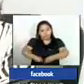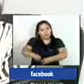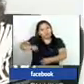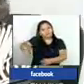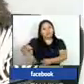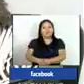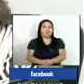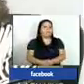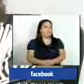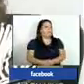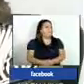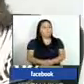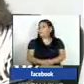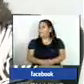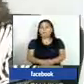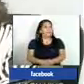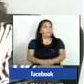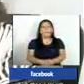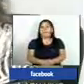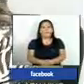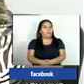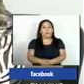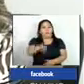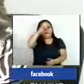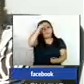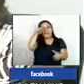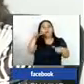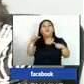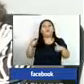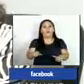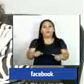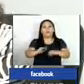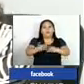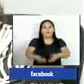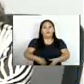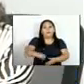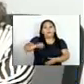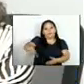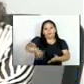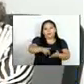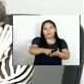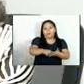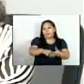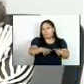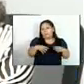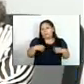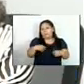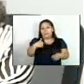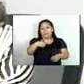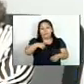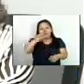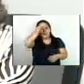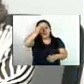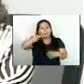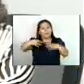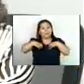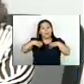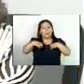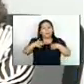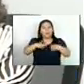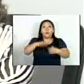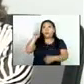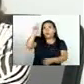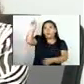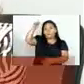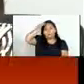No estaría a favor de legalizarlo. Tengo principios y valores, creo en la vida, creo bastante en Dios